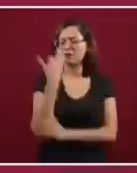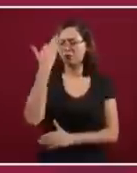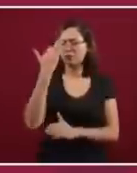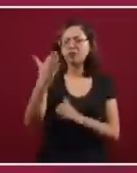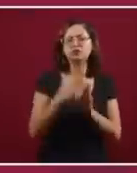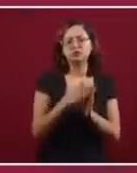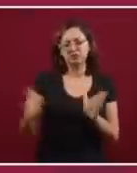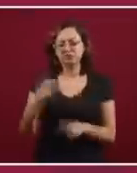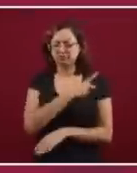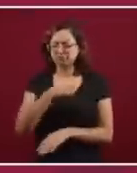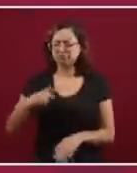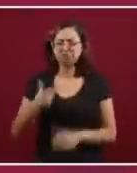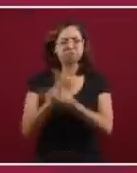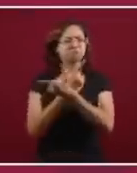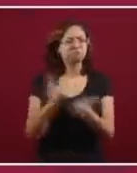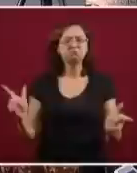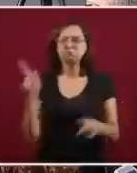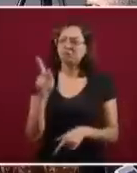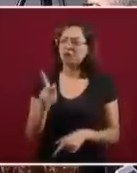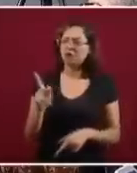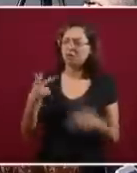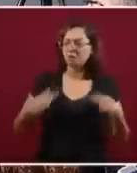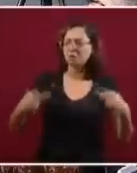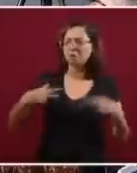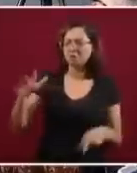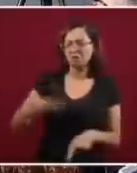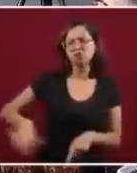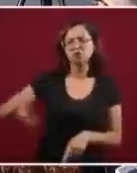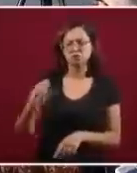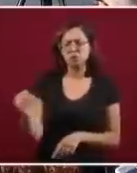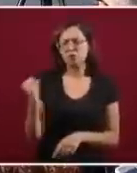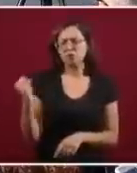libertad y tiene que haber democracia sindical